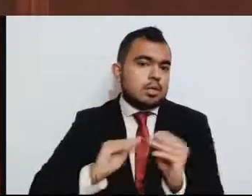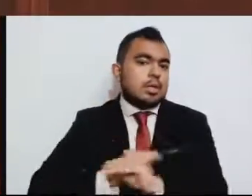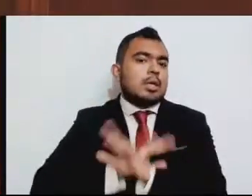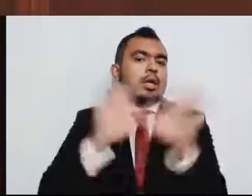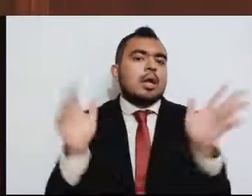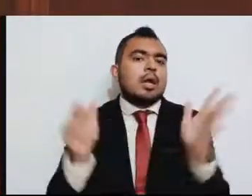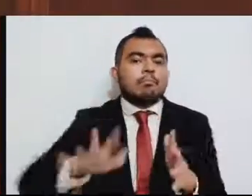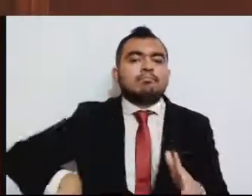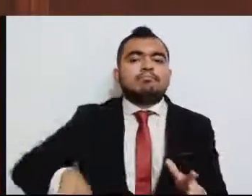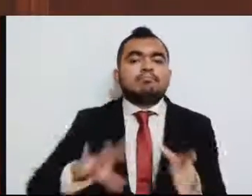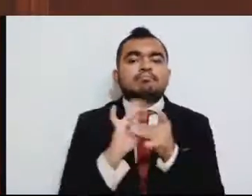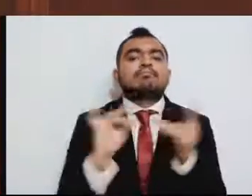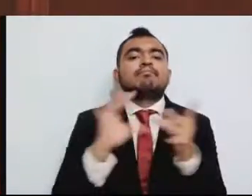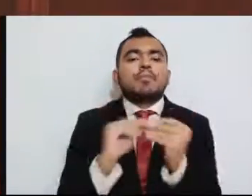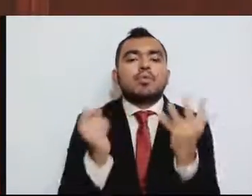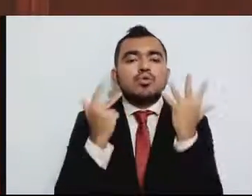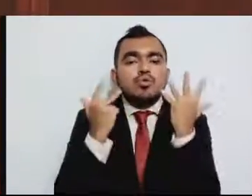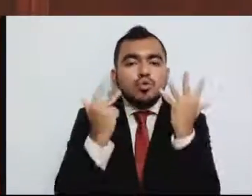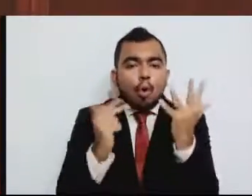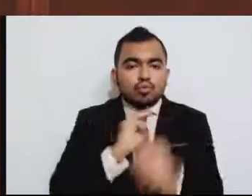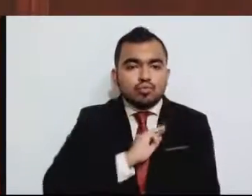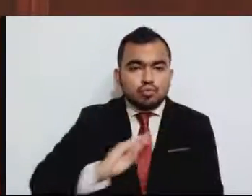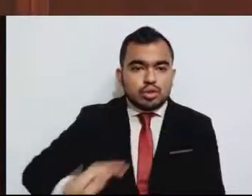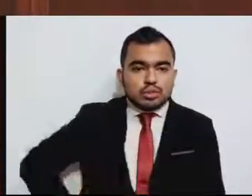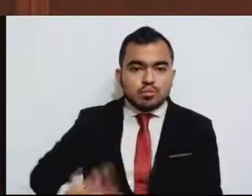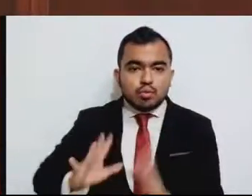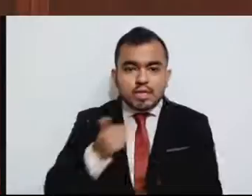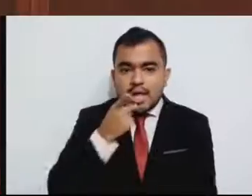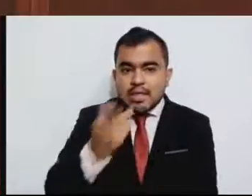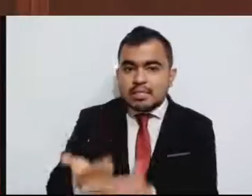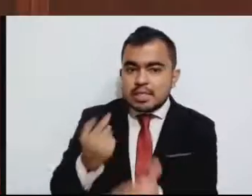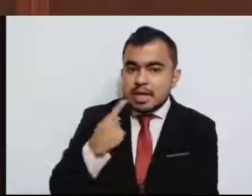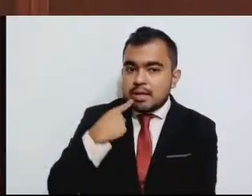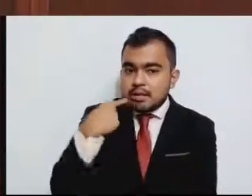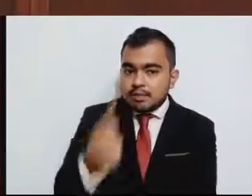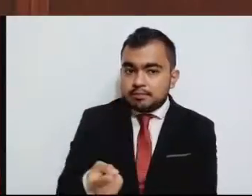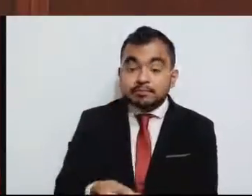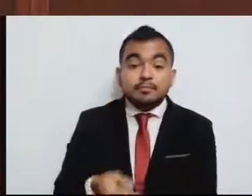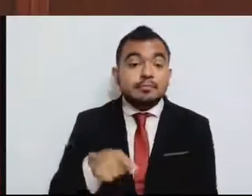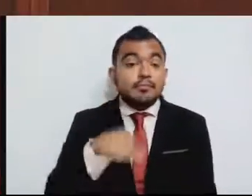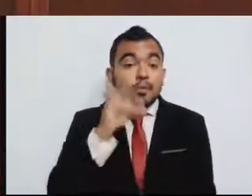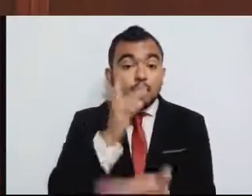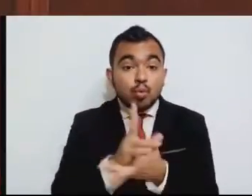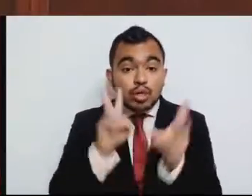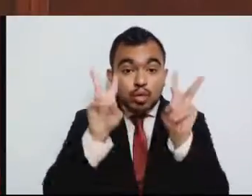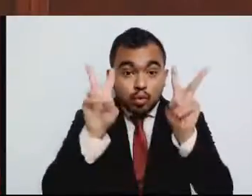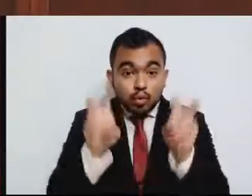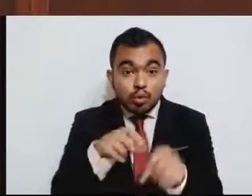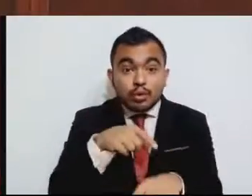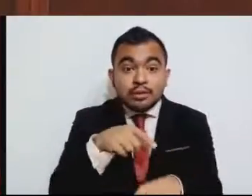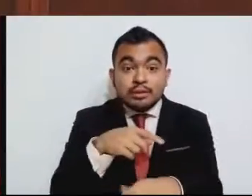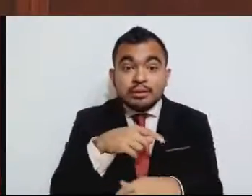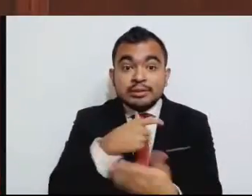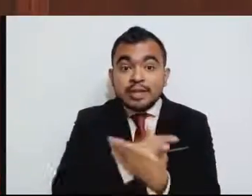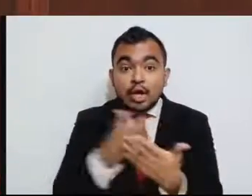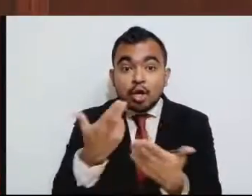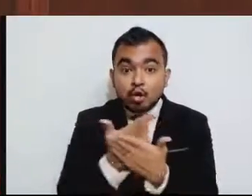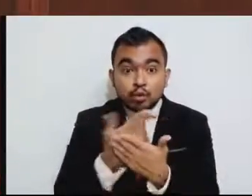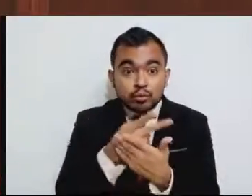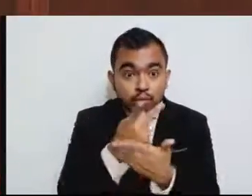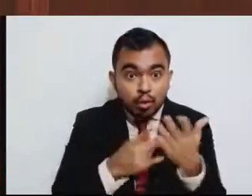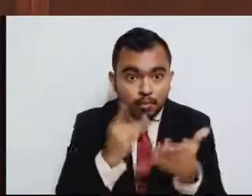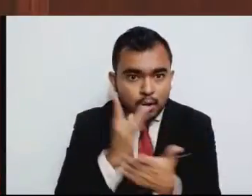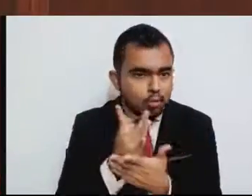mencionados ahora bien el salario rosa no es el único programa en la entidad están los habitantes de los pueblos